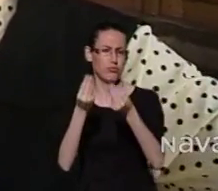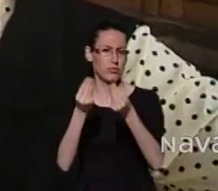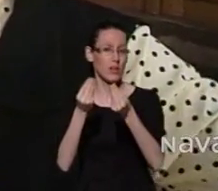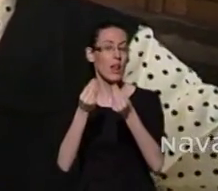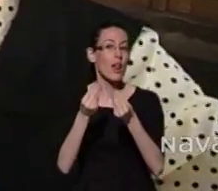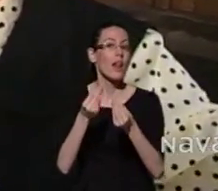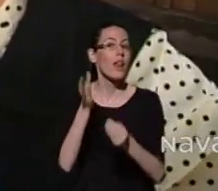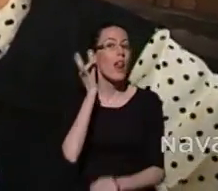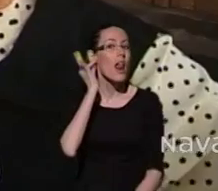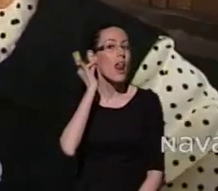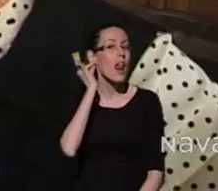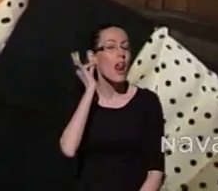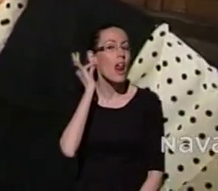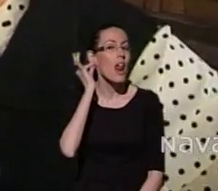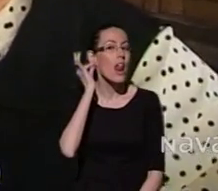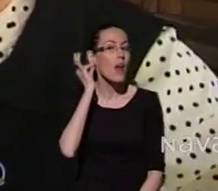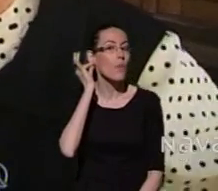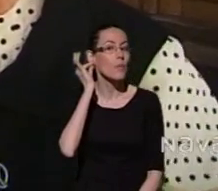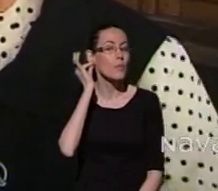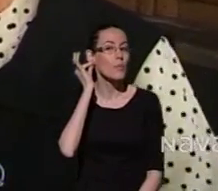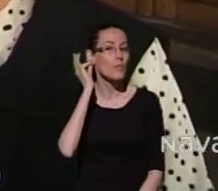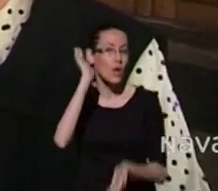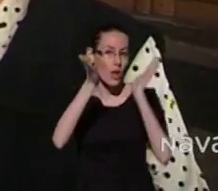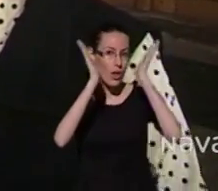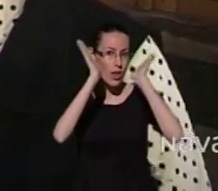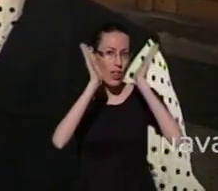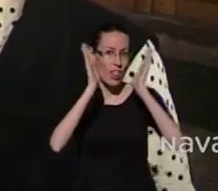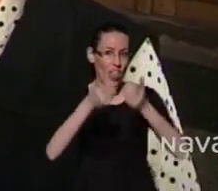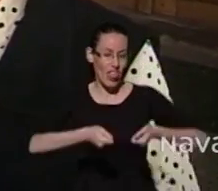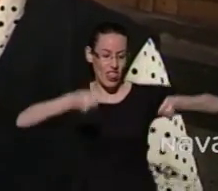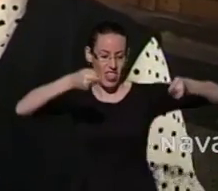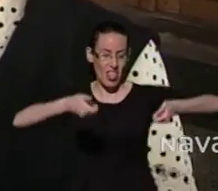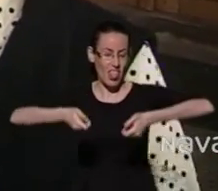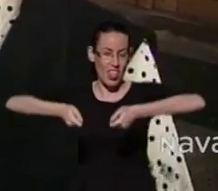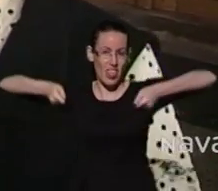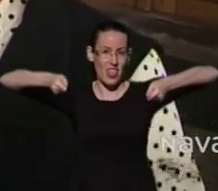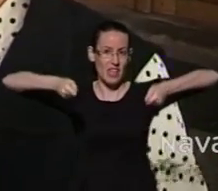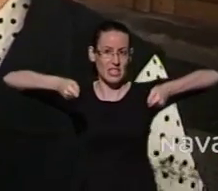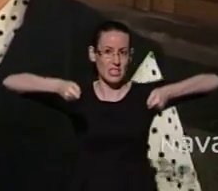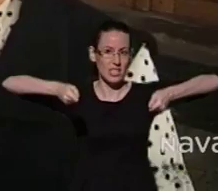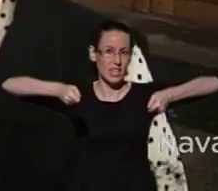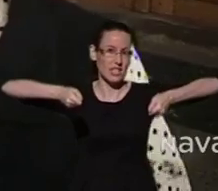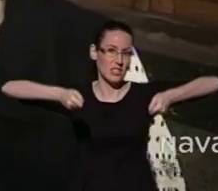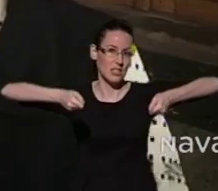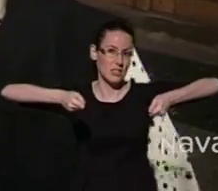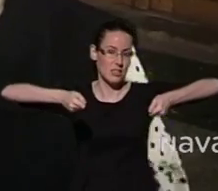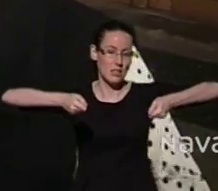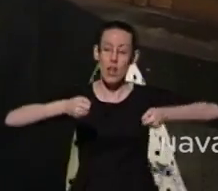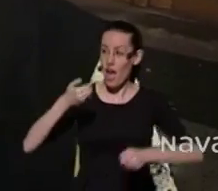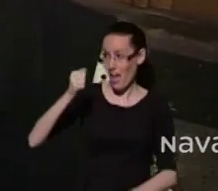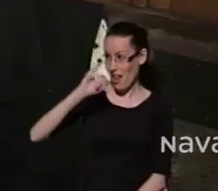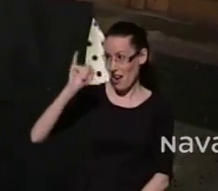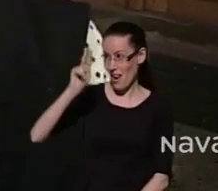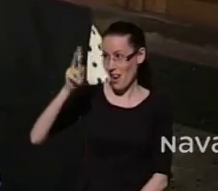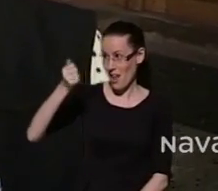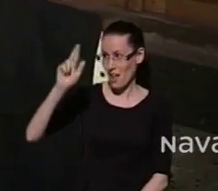burro el arreo con dos cestas. El ajuar, ¿no? El ajuar, el arreo. Llevaba todo el ajuar